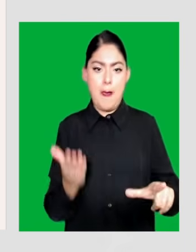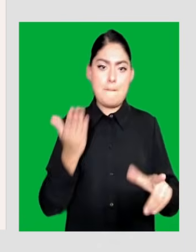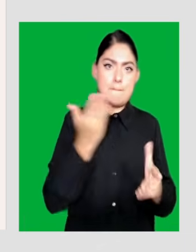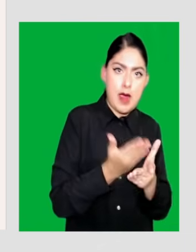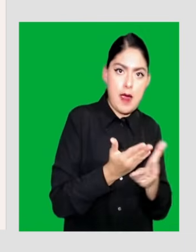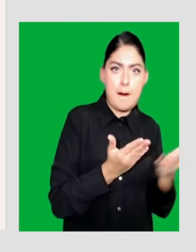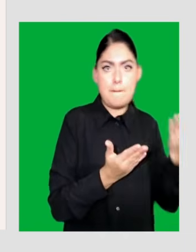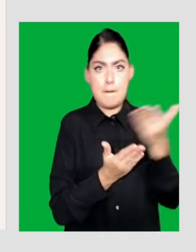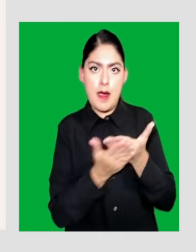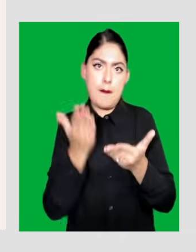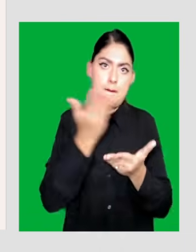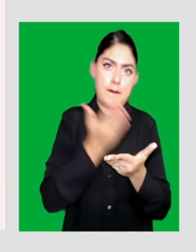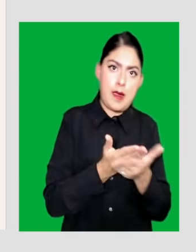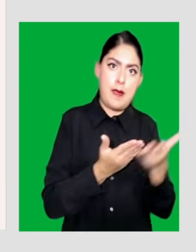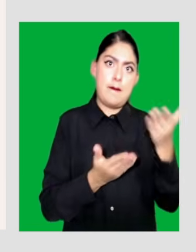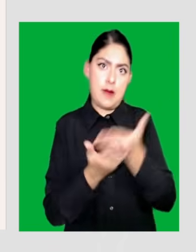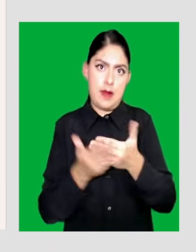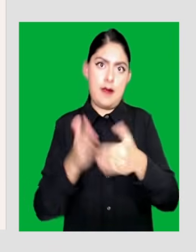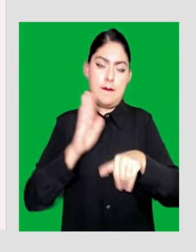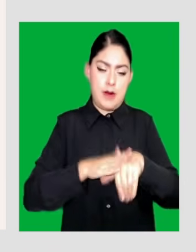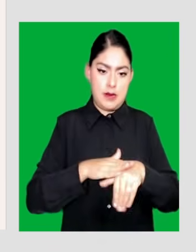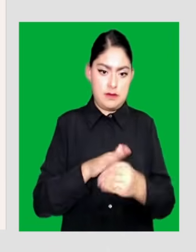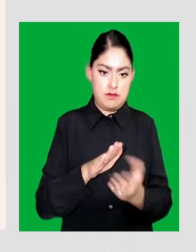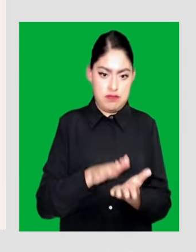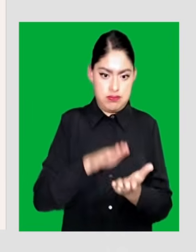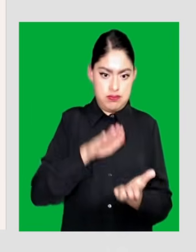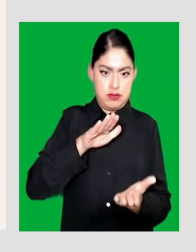de cualquier cosa en la Tierra.